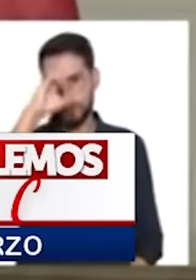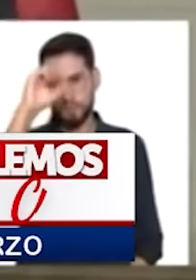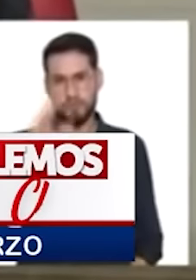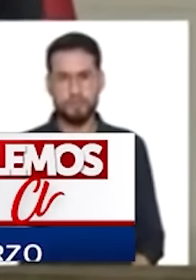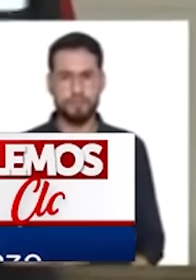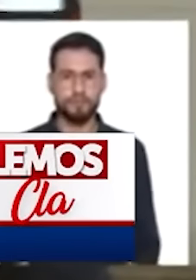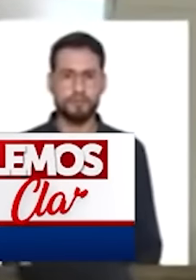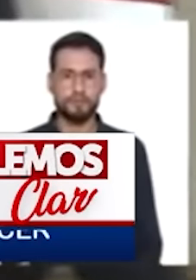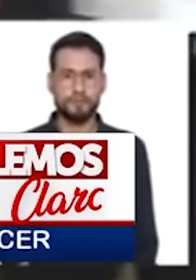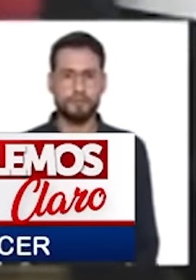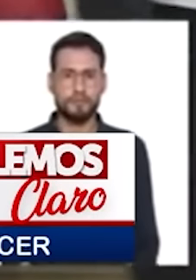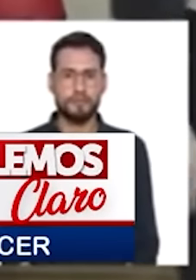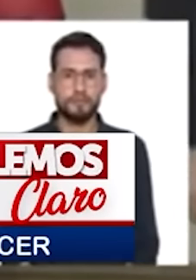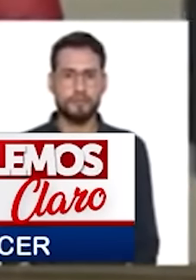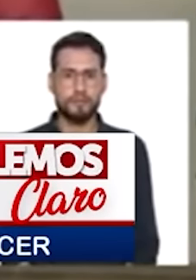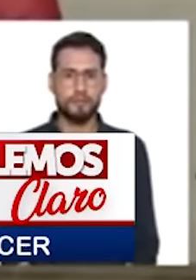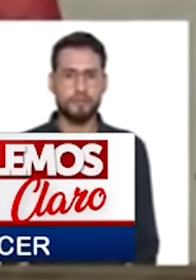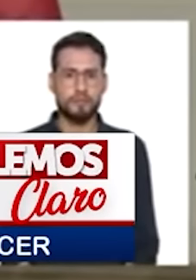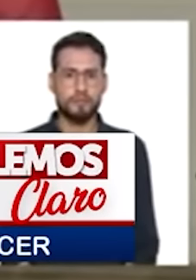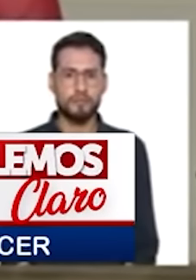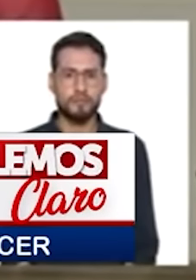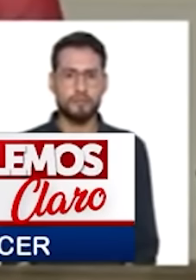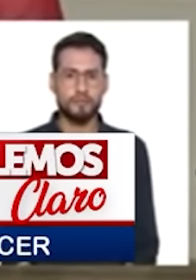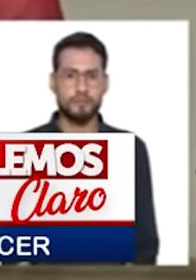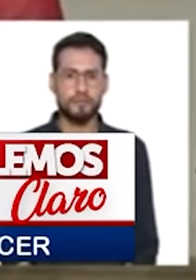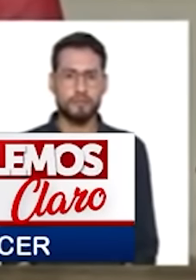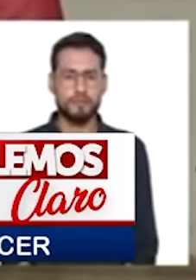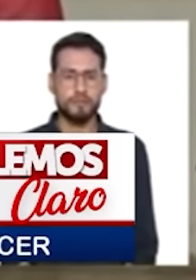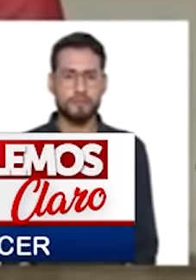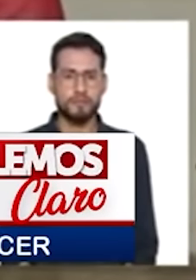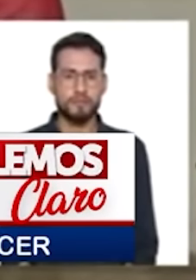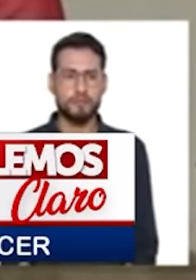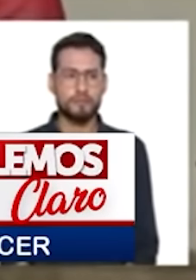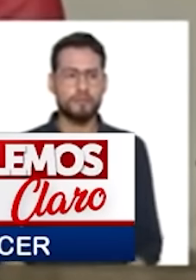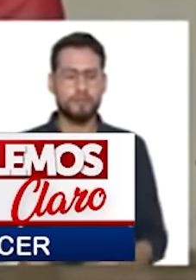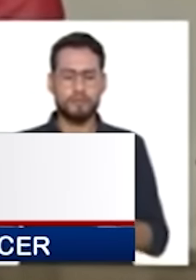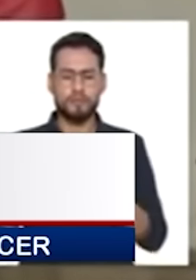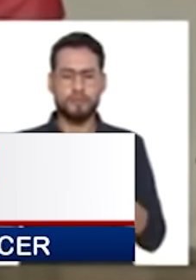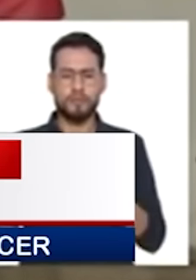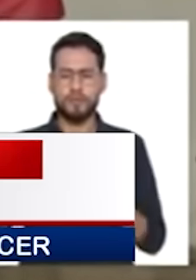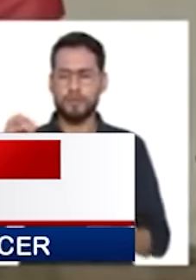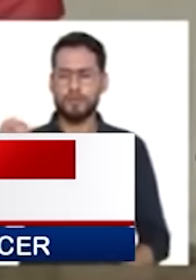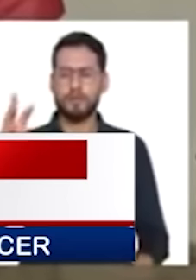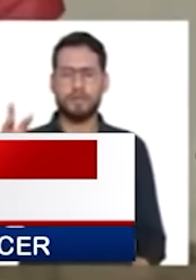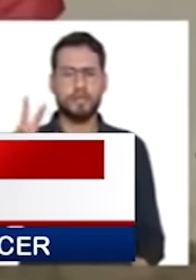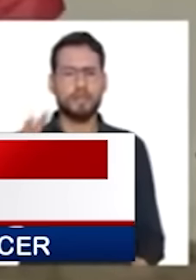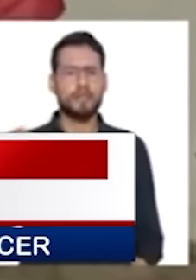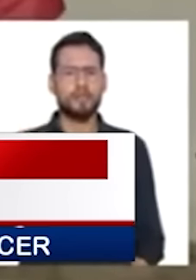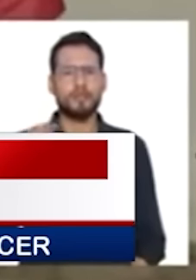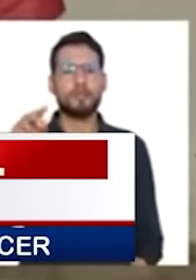estamos Quiénes serían los ministros ratificados siera un